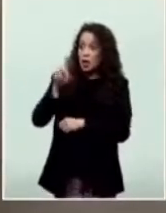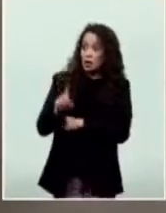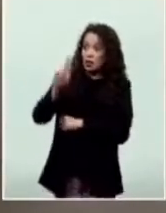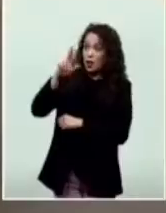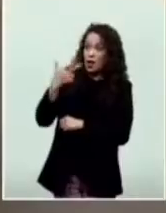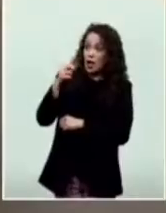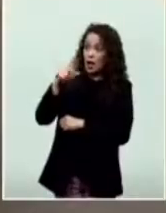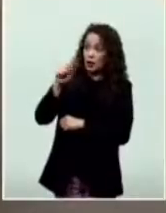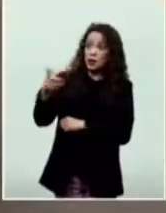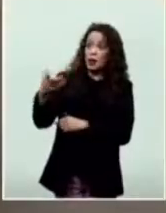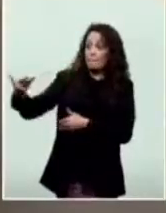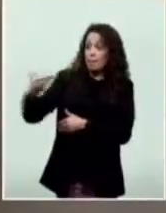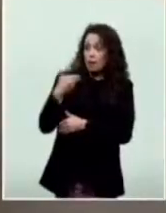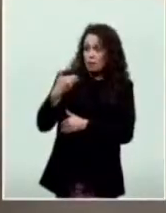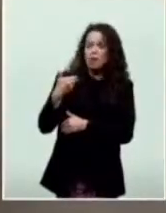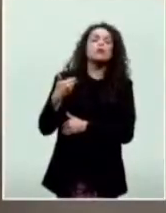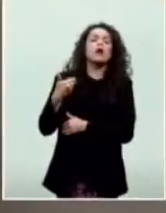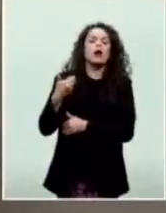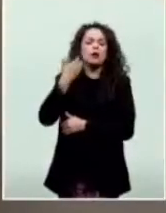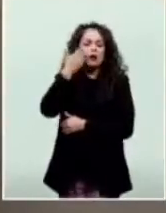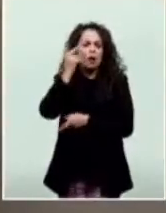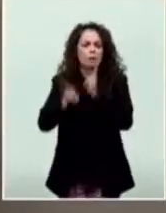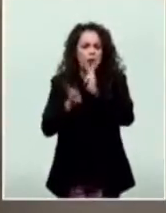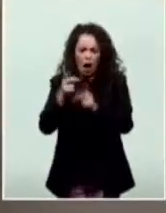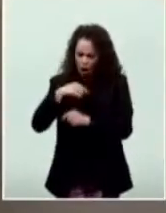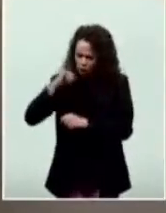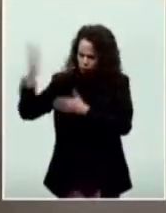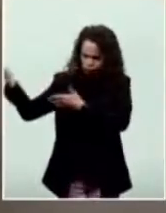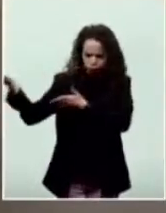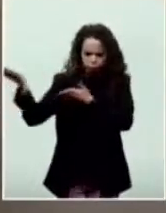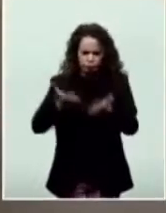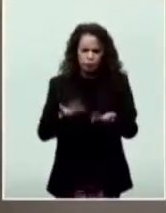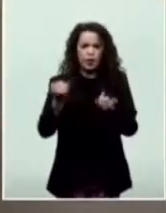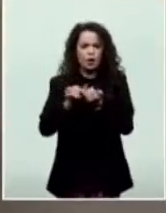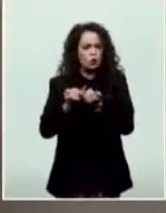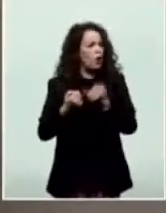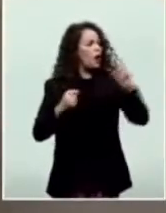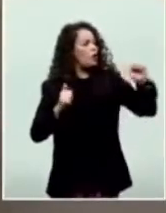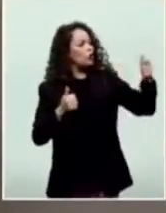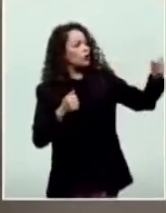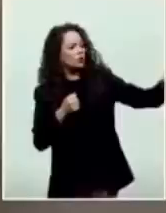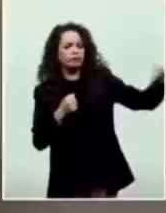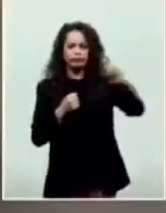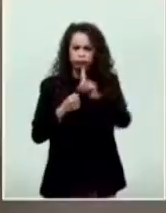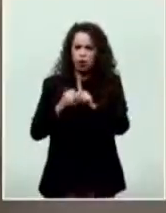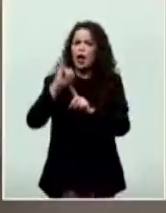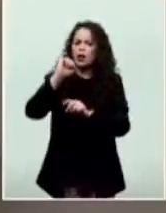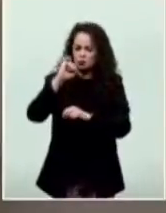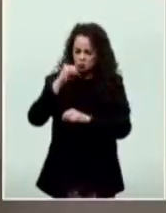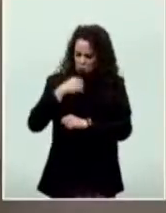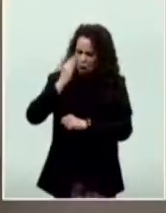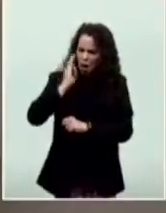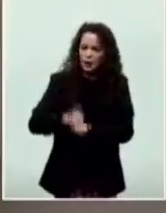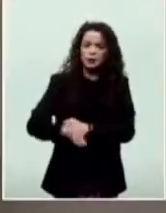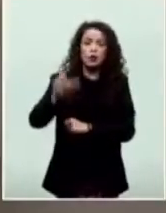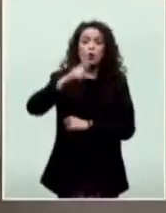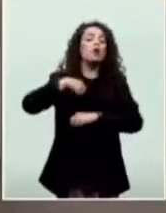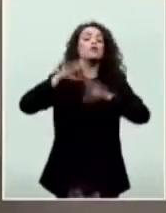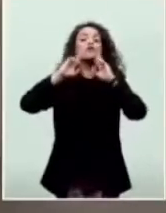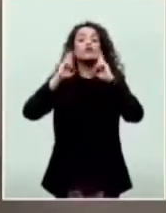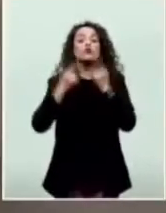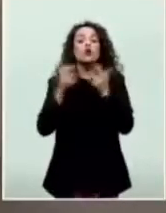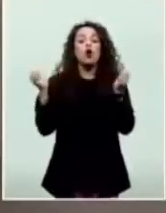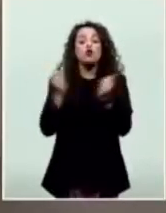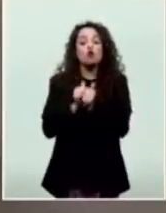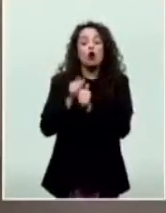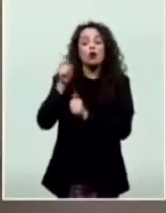pide una audiencia, con gusto lo recibiré, como recibiré a la otra parte. Pero cuando yo me reúno con el fiscal